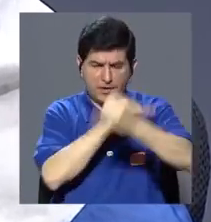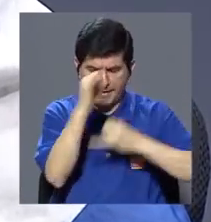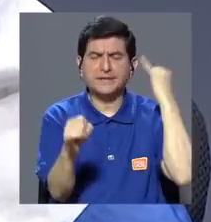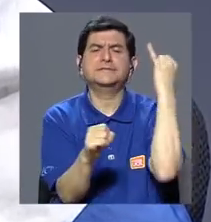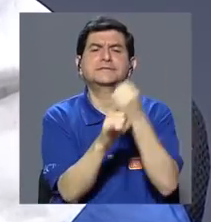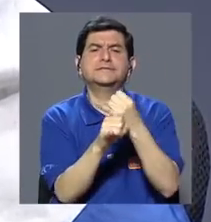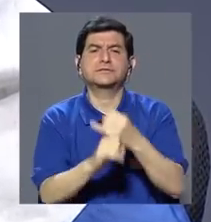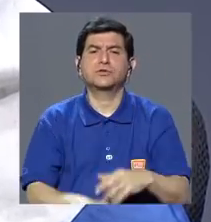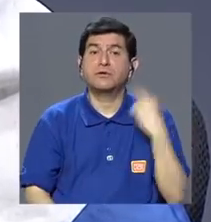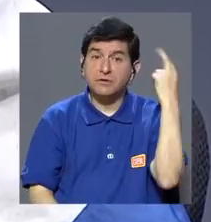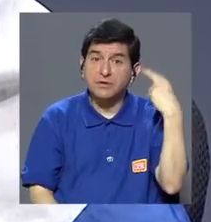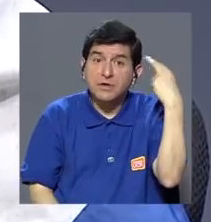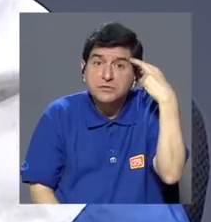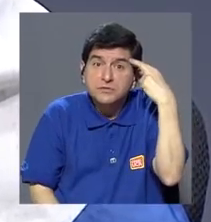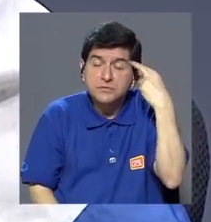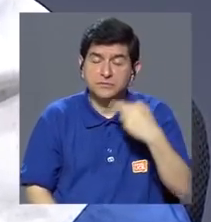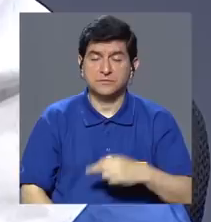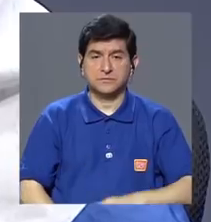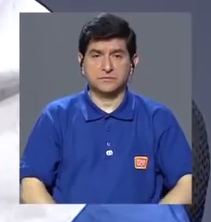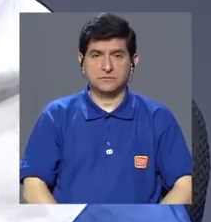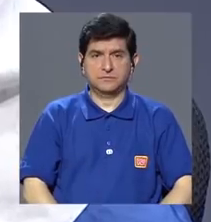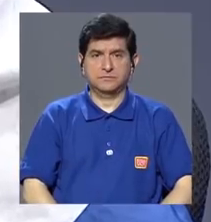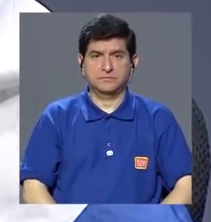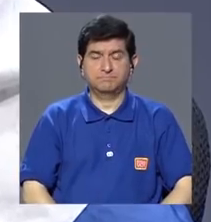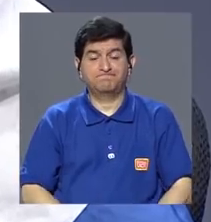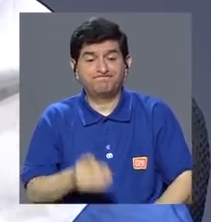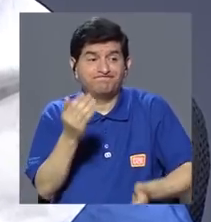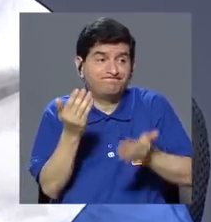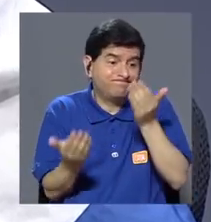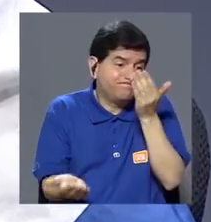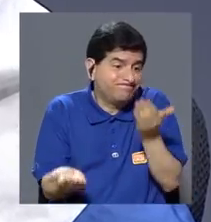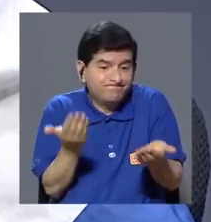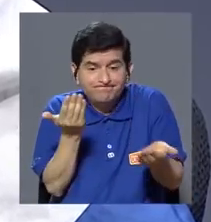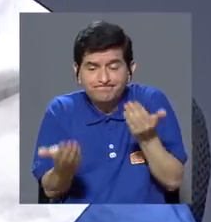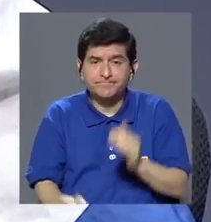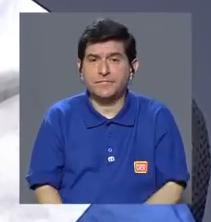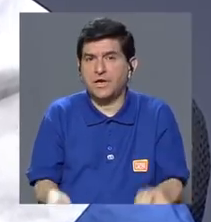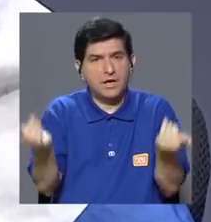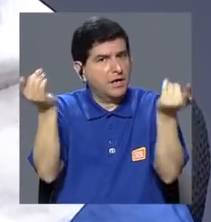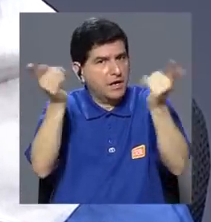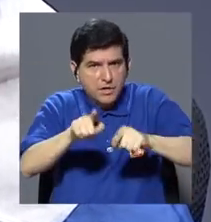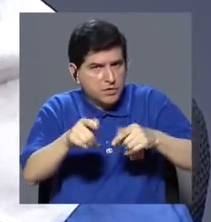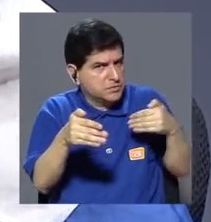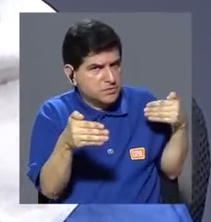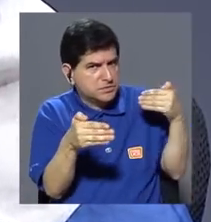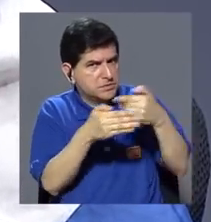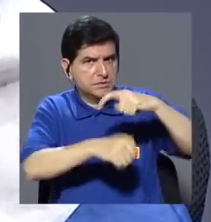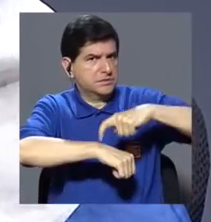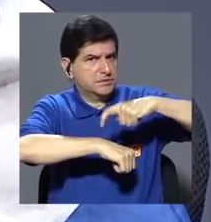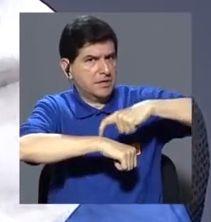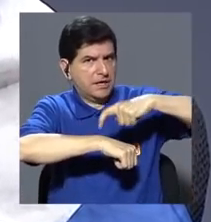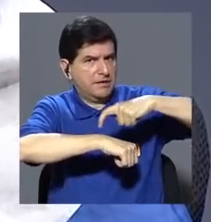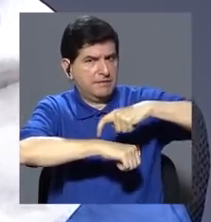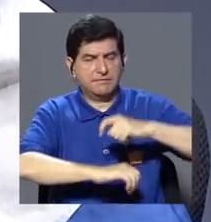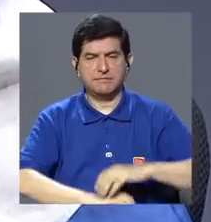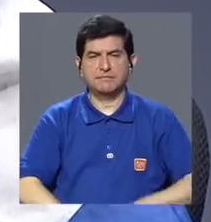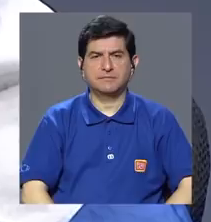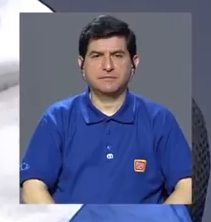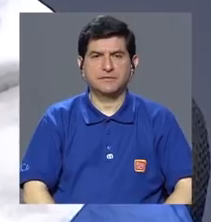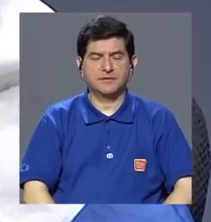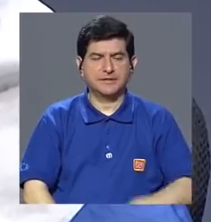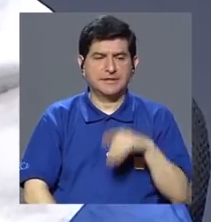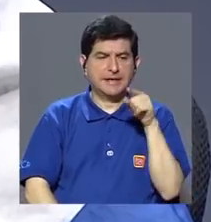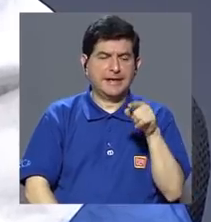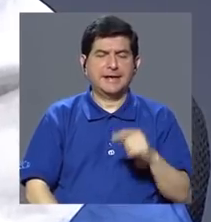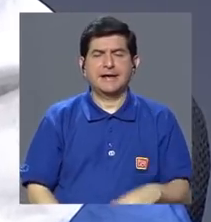porque va a haber tal vez que no suceda pronto una